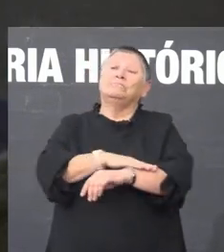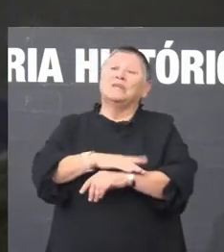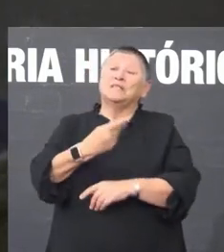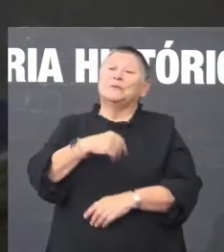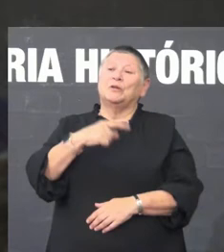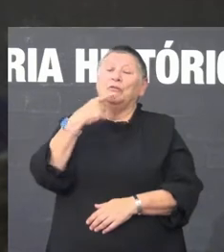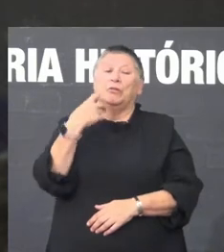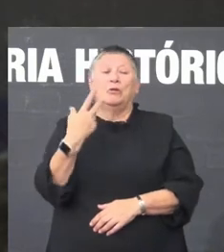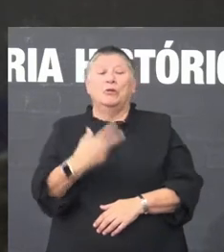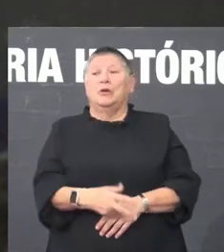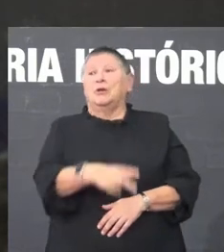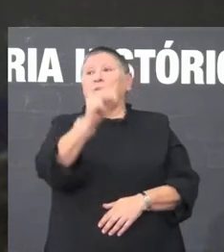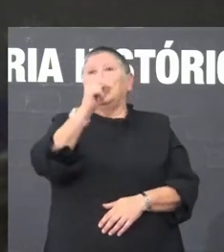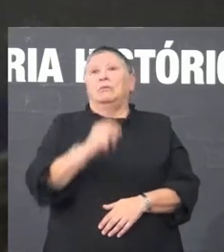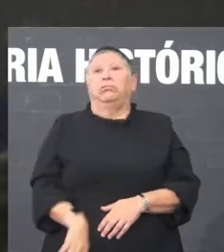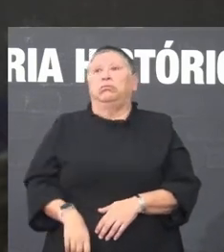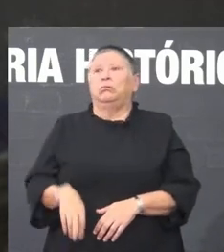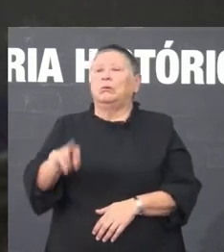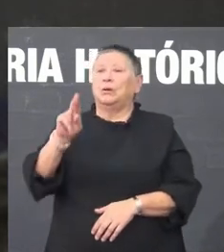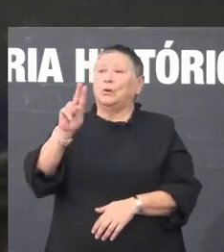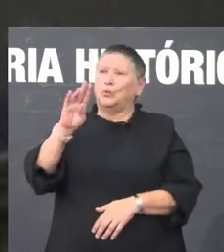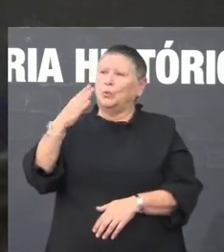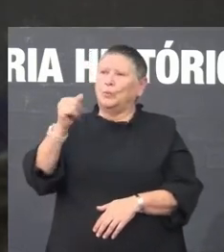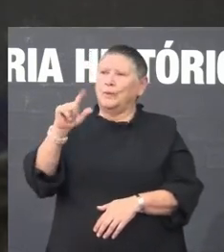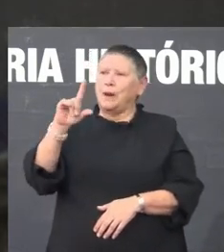Y recuerdo que Rubalcaba me dijo, Joan,